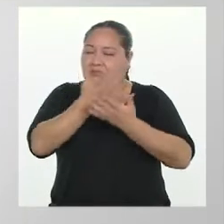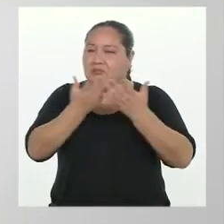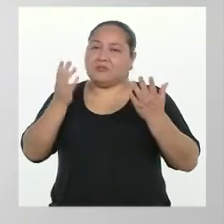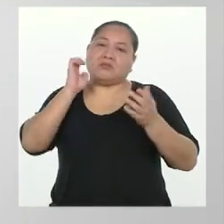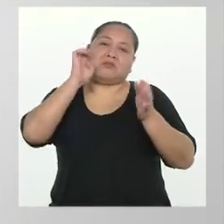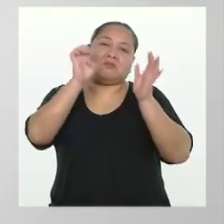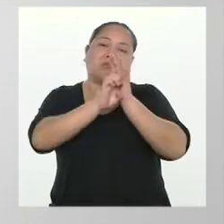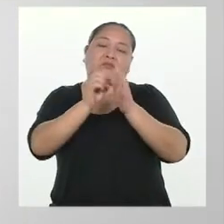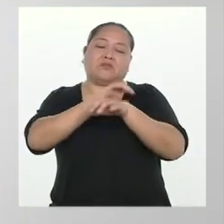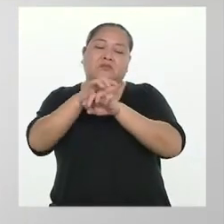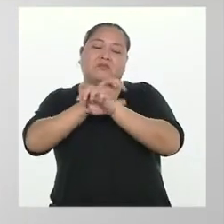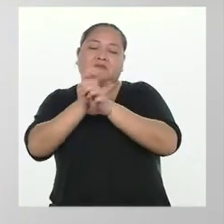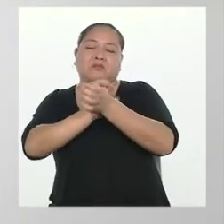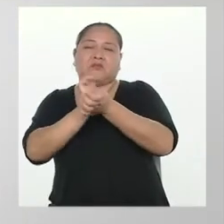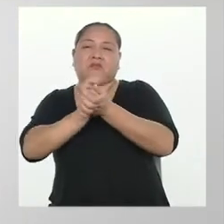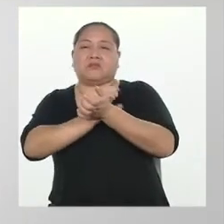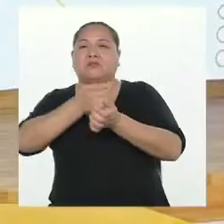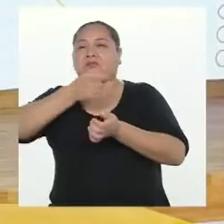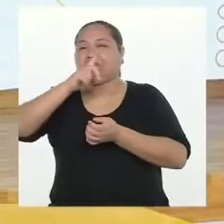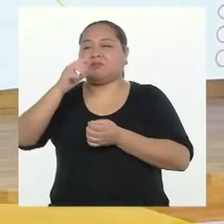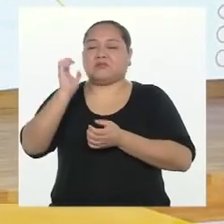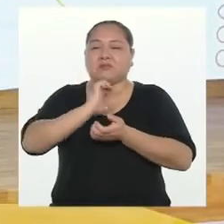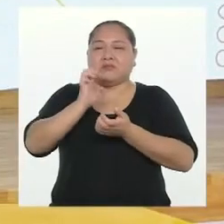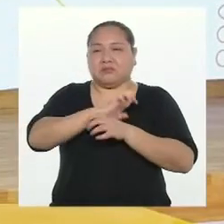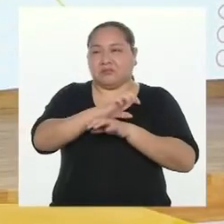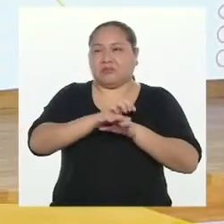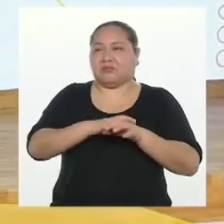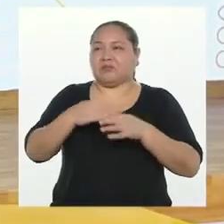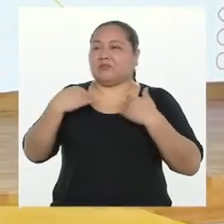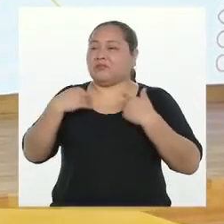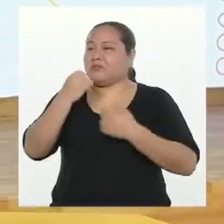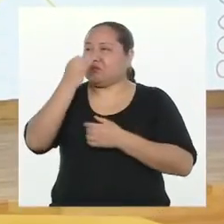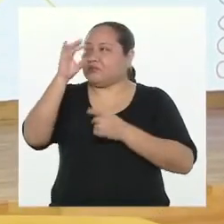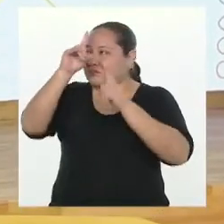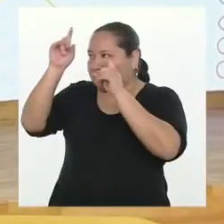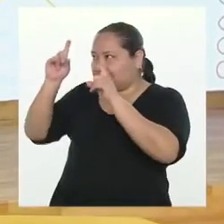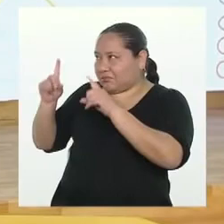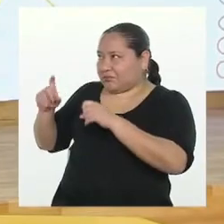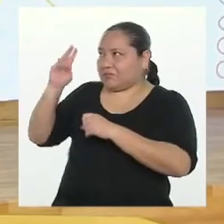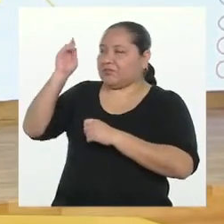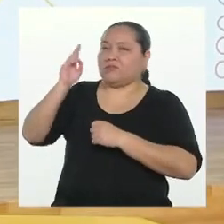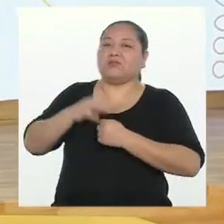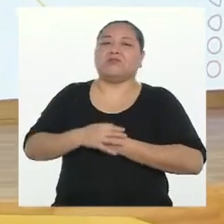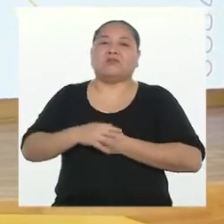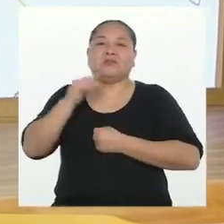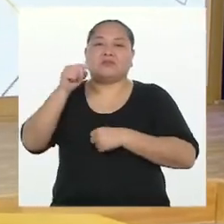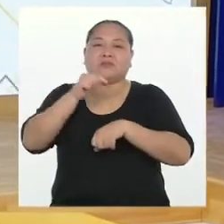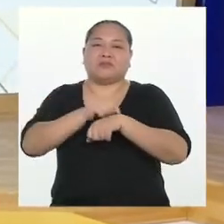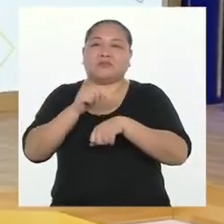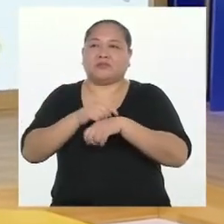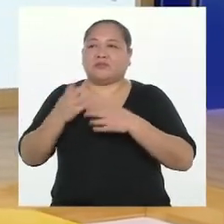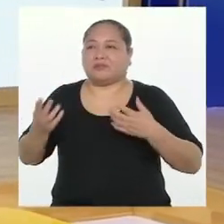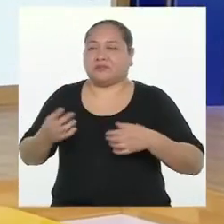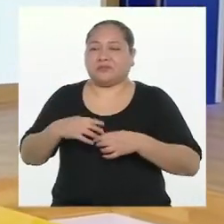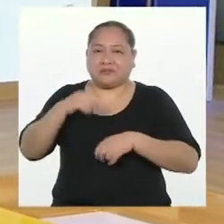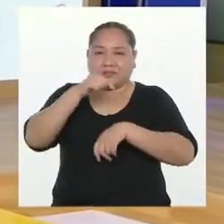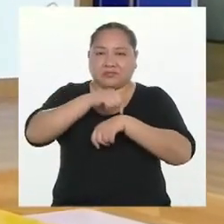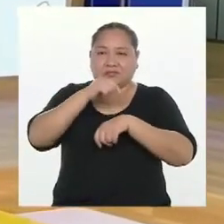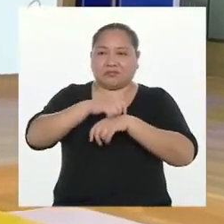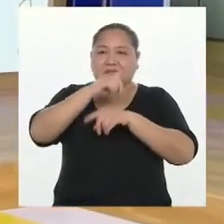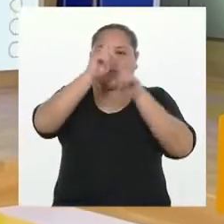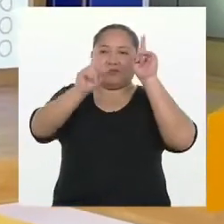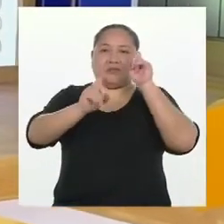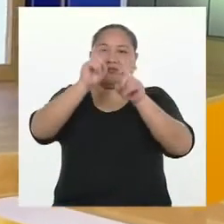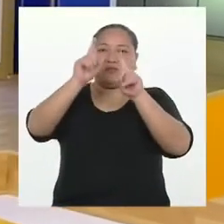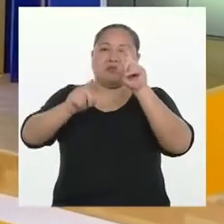el lavado de manos con agua y jabón. Tenemos algunas preguntas, profesora. Es tiempo de nuestra